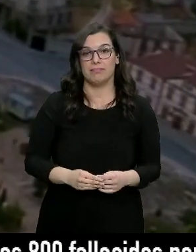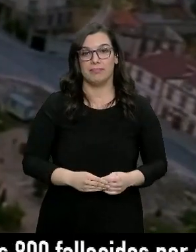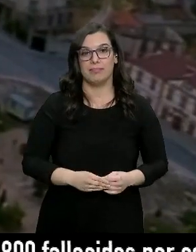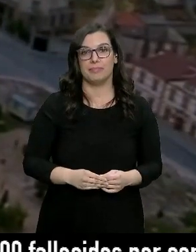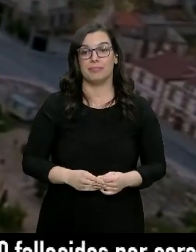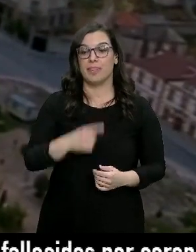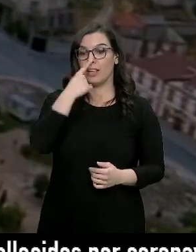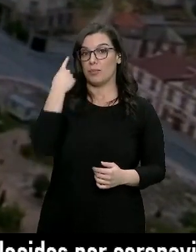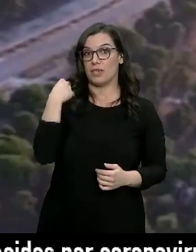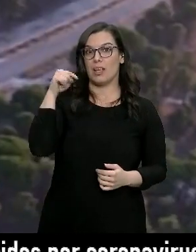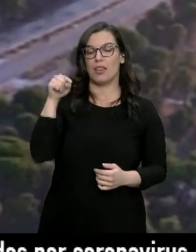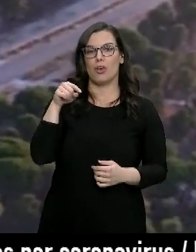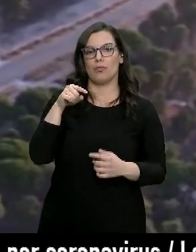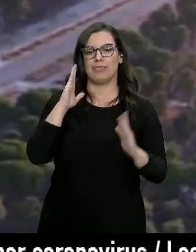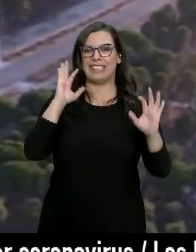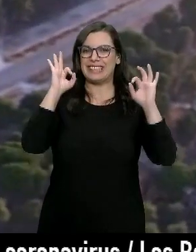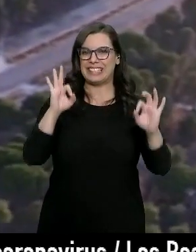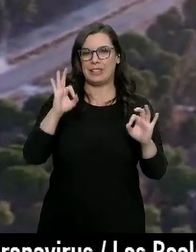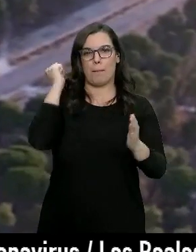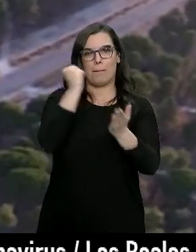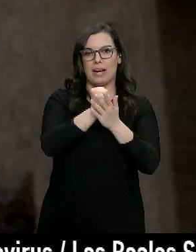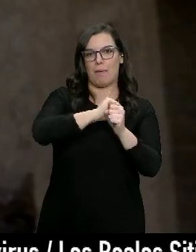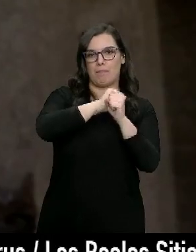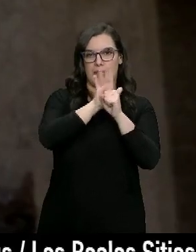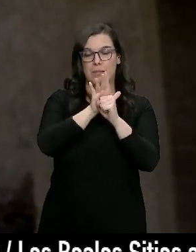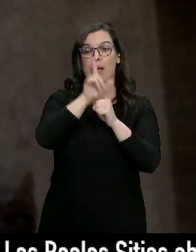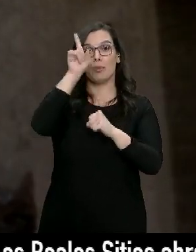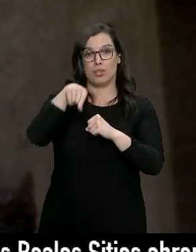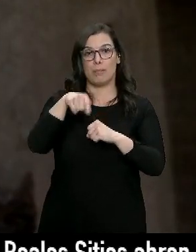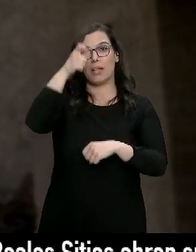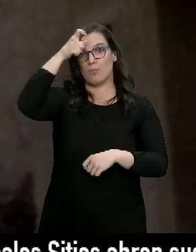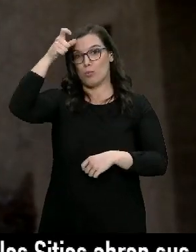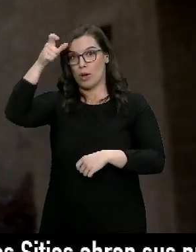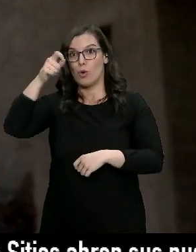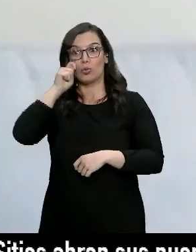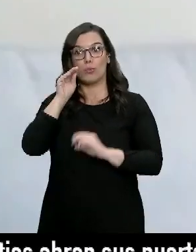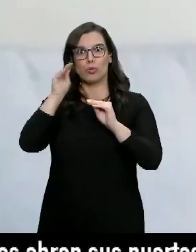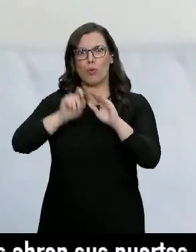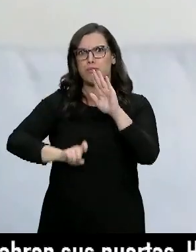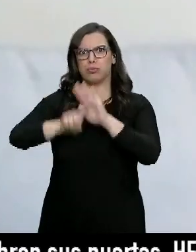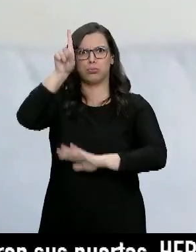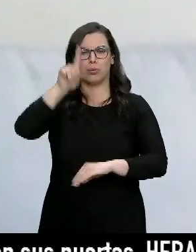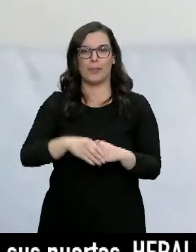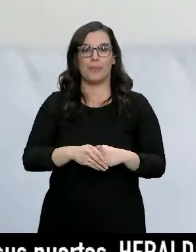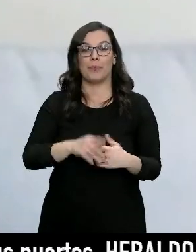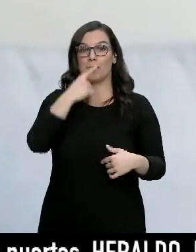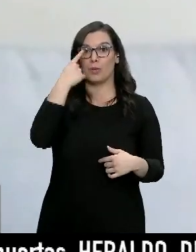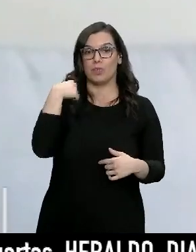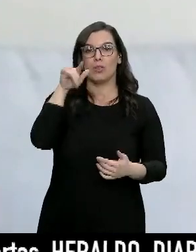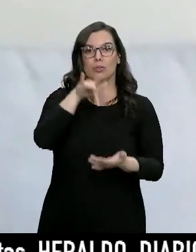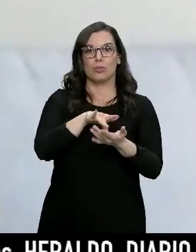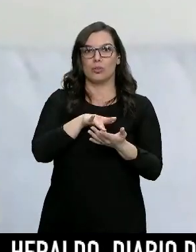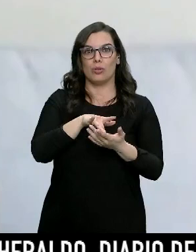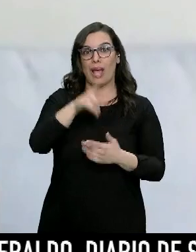2020, año de pandemia y año de desarrollo del turismo rural. Pues sin duda este 2020 ha sido el